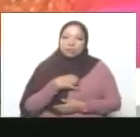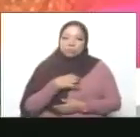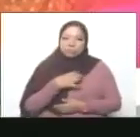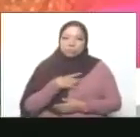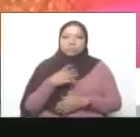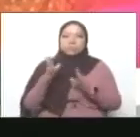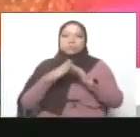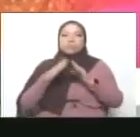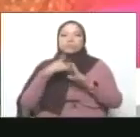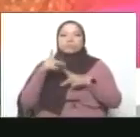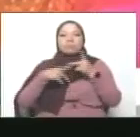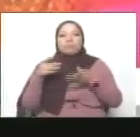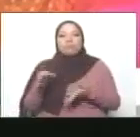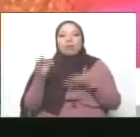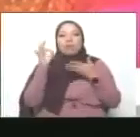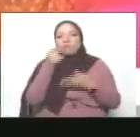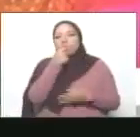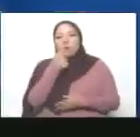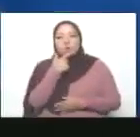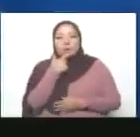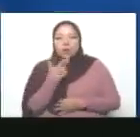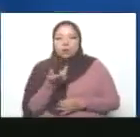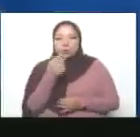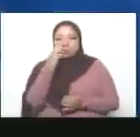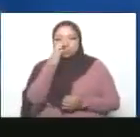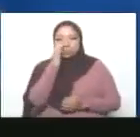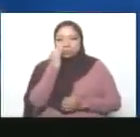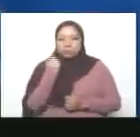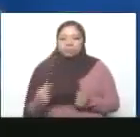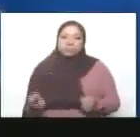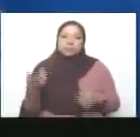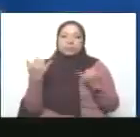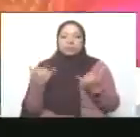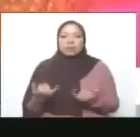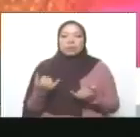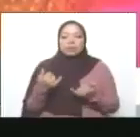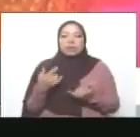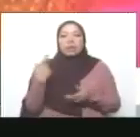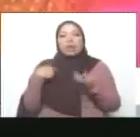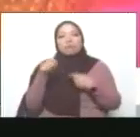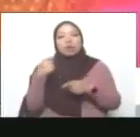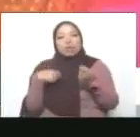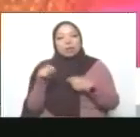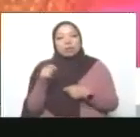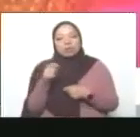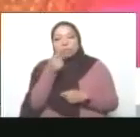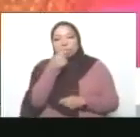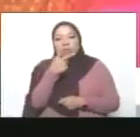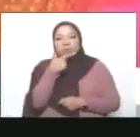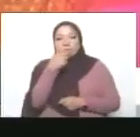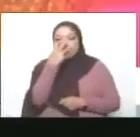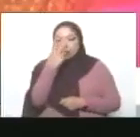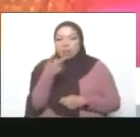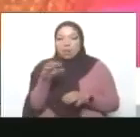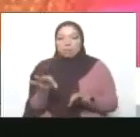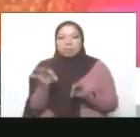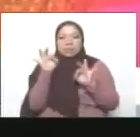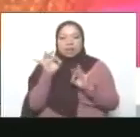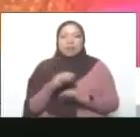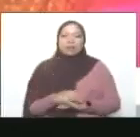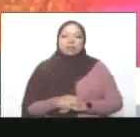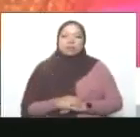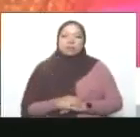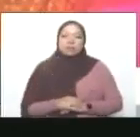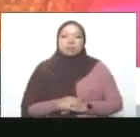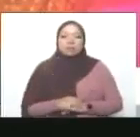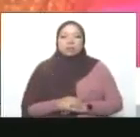Divina Providencia, ¿ah? Y se está exportando ya para Italia. Aquí tenemos una invitada especial, ¿ah?